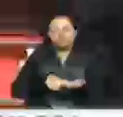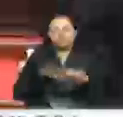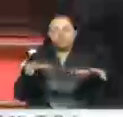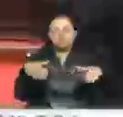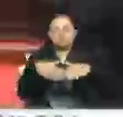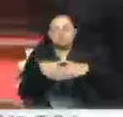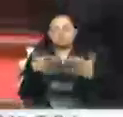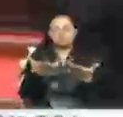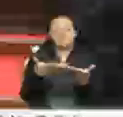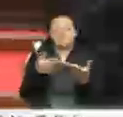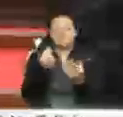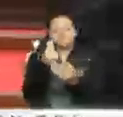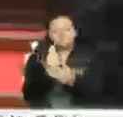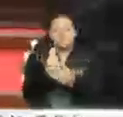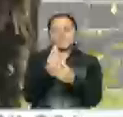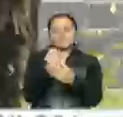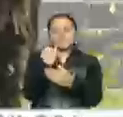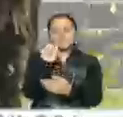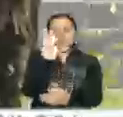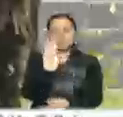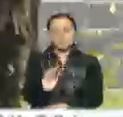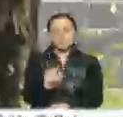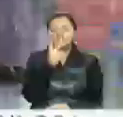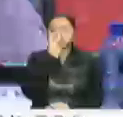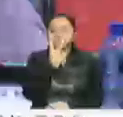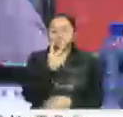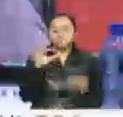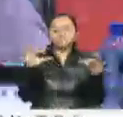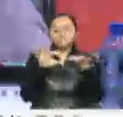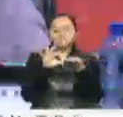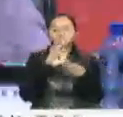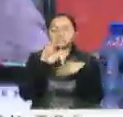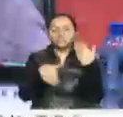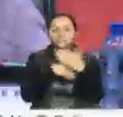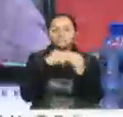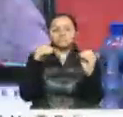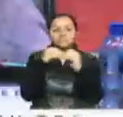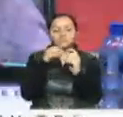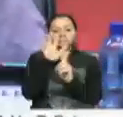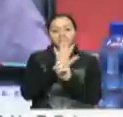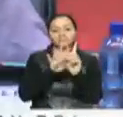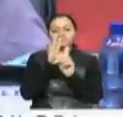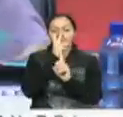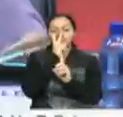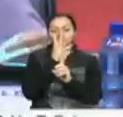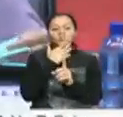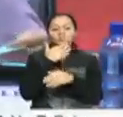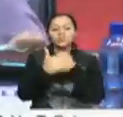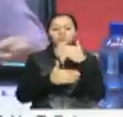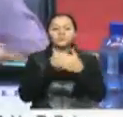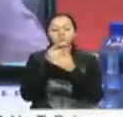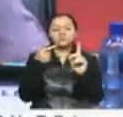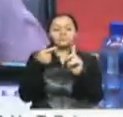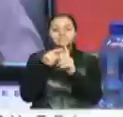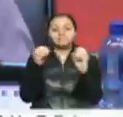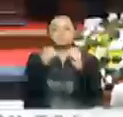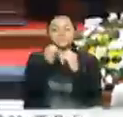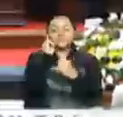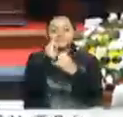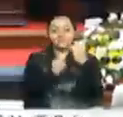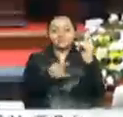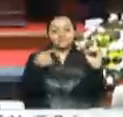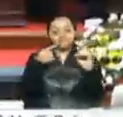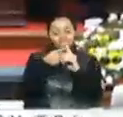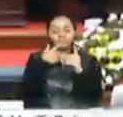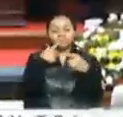Consejo de Paz y Seguridad de la Unión Africana, exponiendo los conflictos que más azotan al continente y los esfuerzos que se están realizando para ponerles fin. Entre